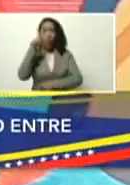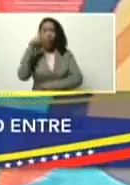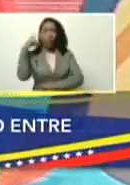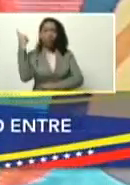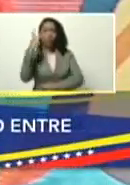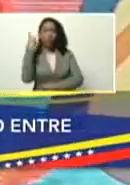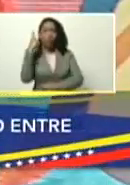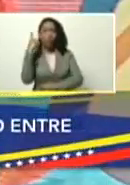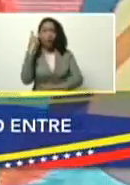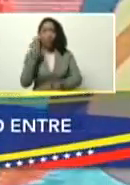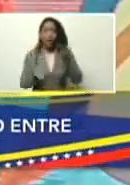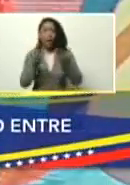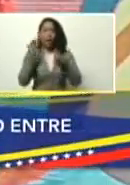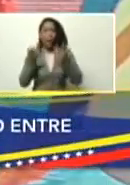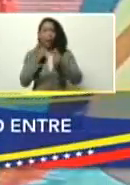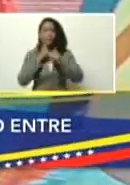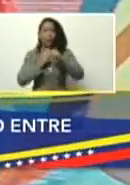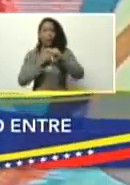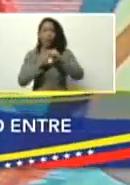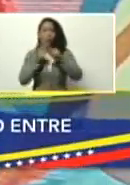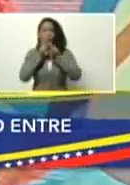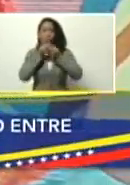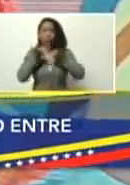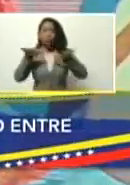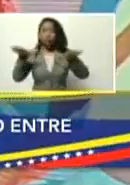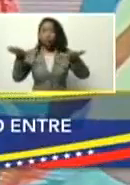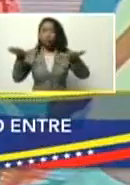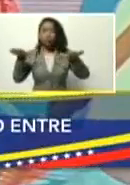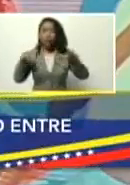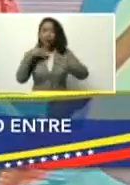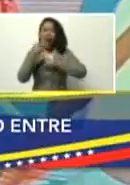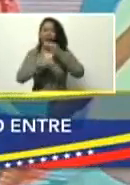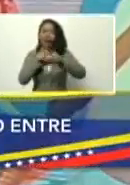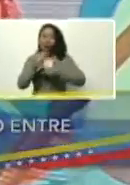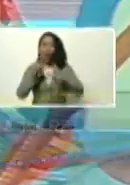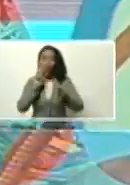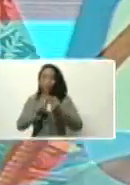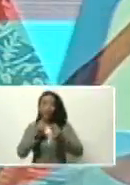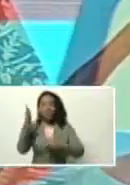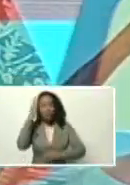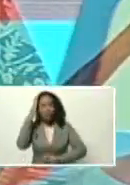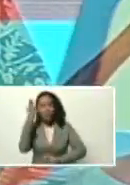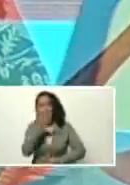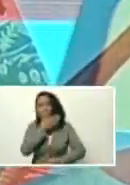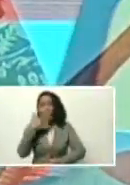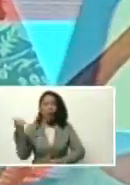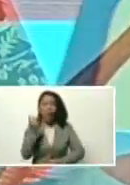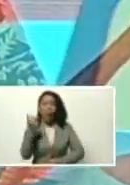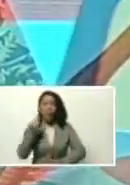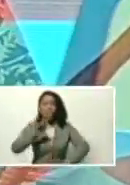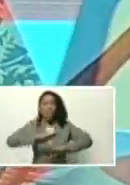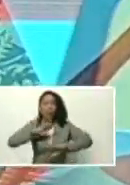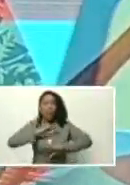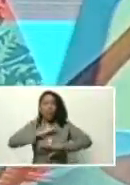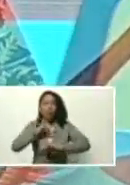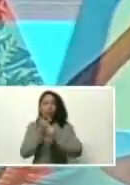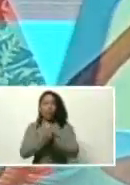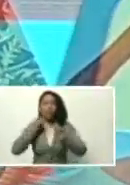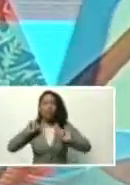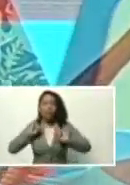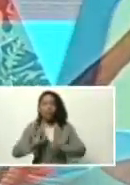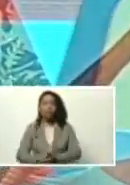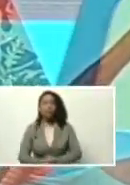y estable prosperidad les haga conocer mejor el beneficio de la